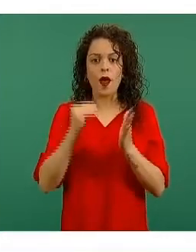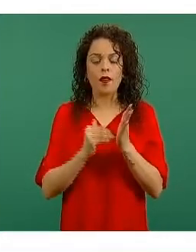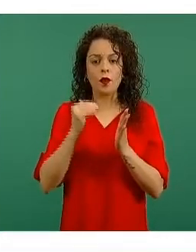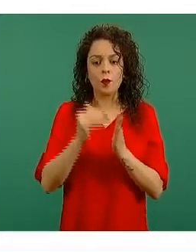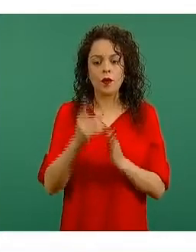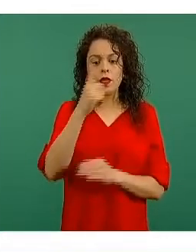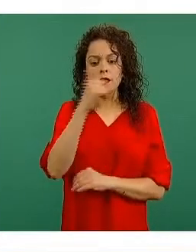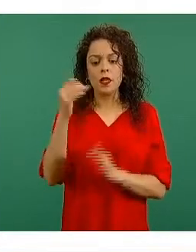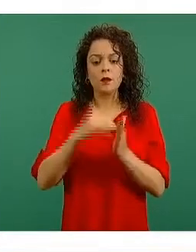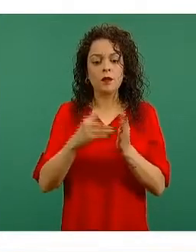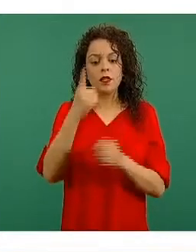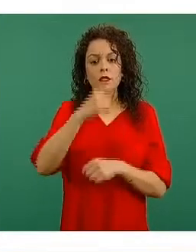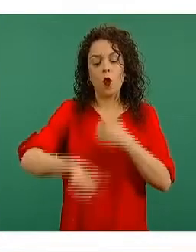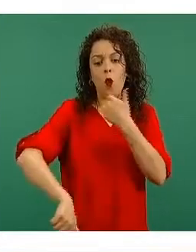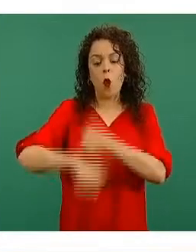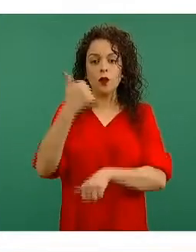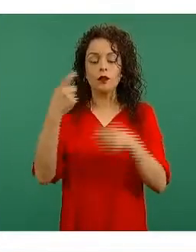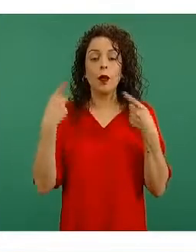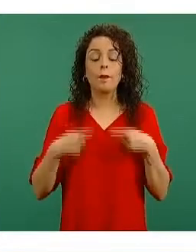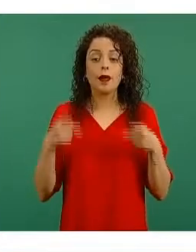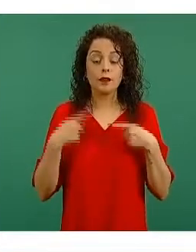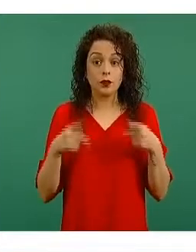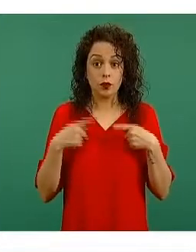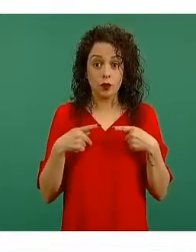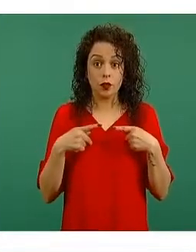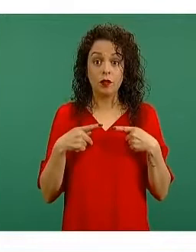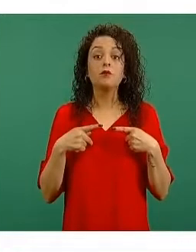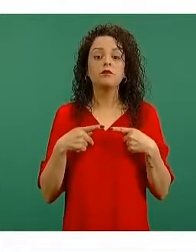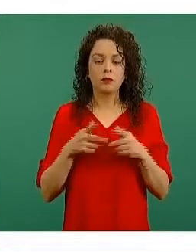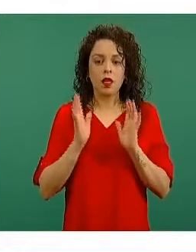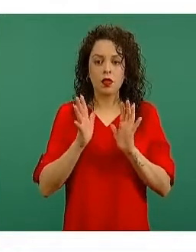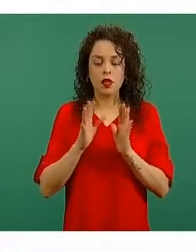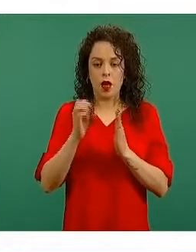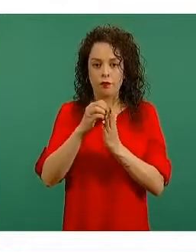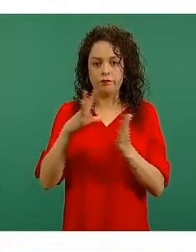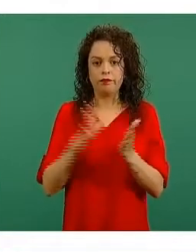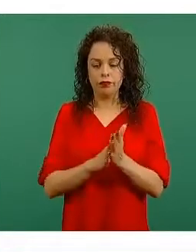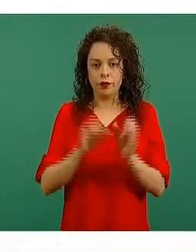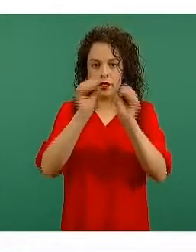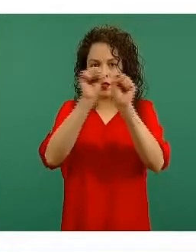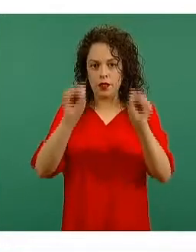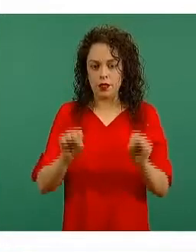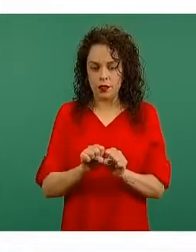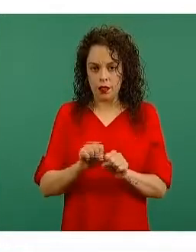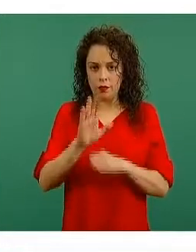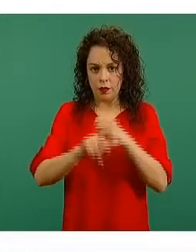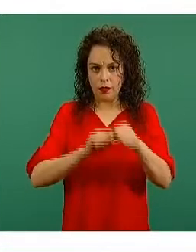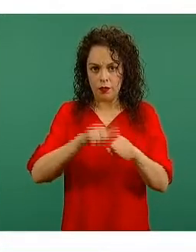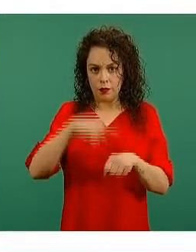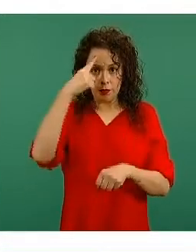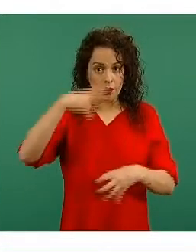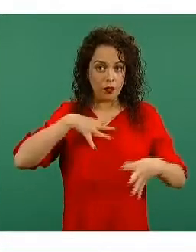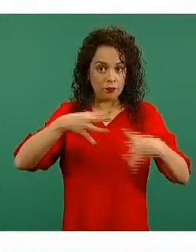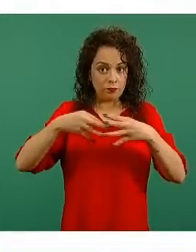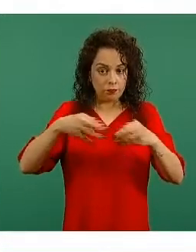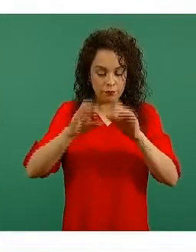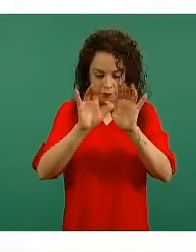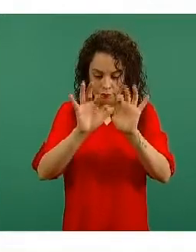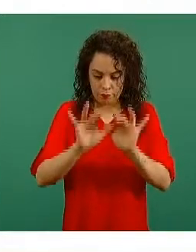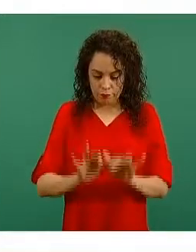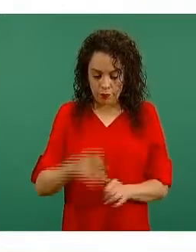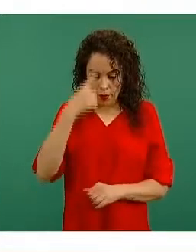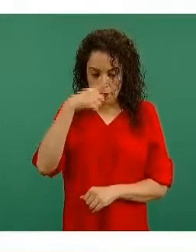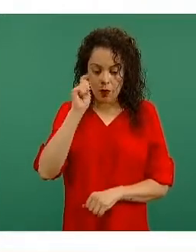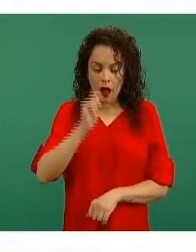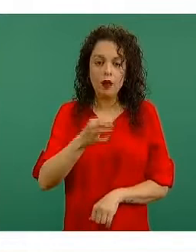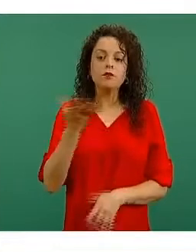4.100.111 personas han tenido un contacto con el Sistema Nacional de Vigilancia Epidemiológica para ser notificadas y estudiadas